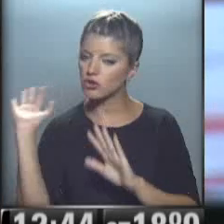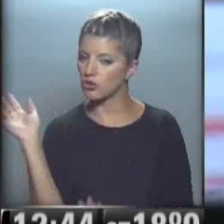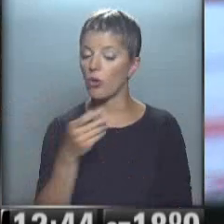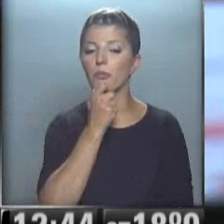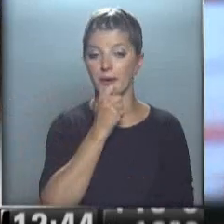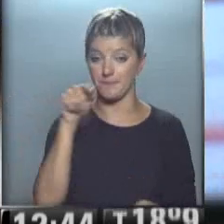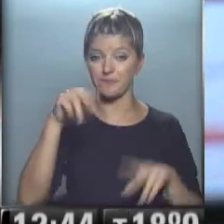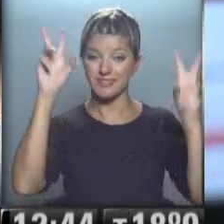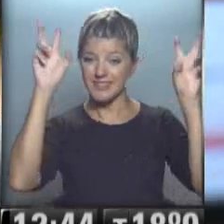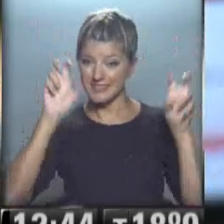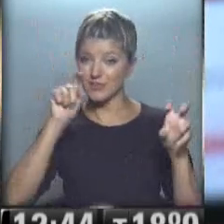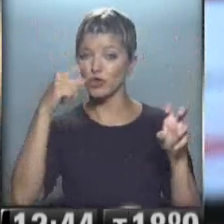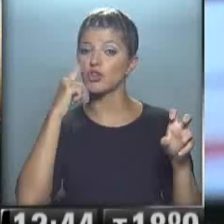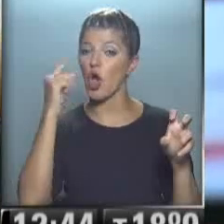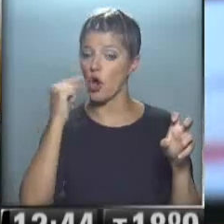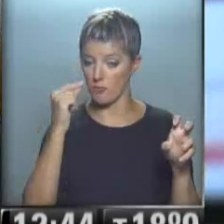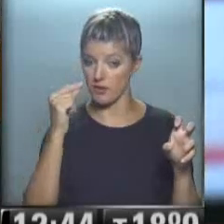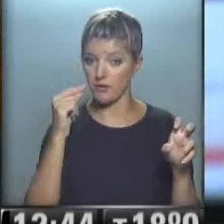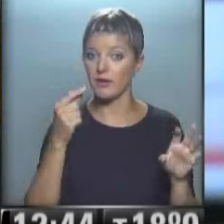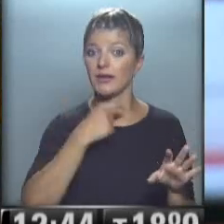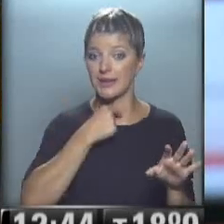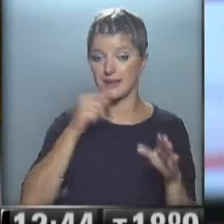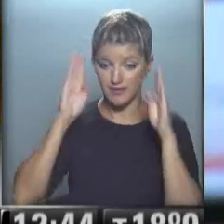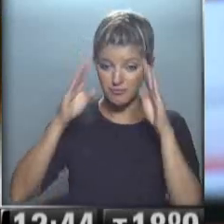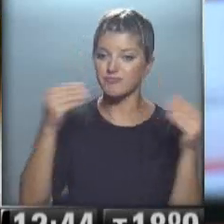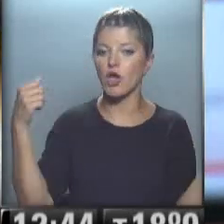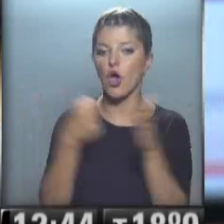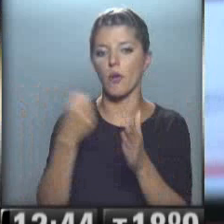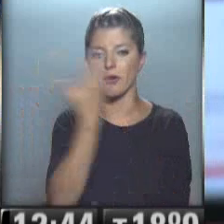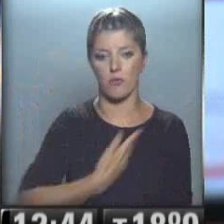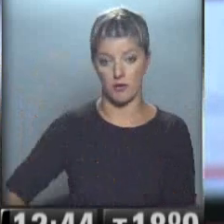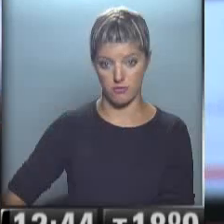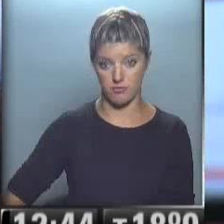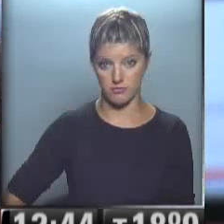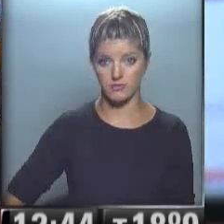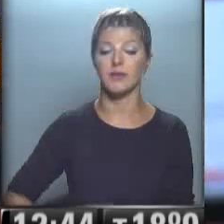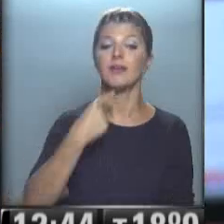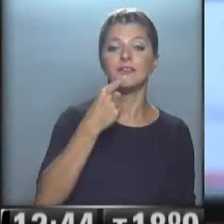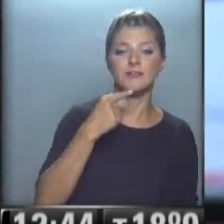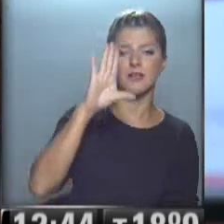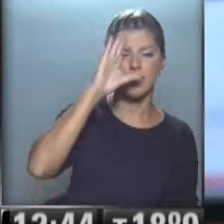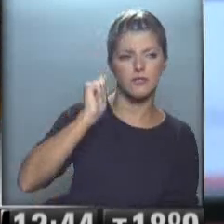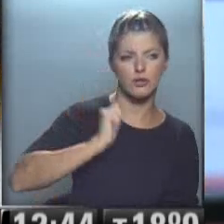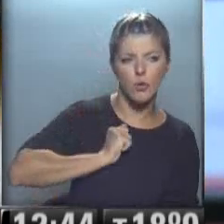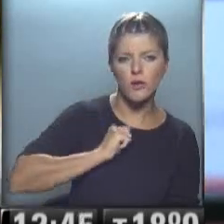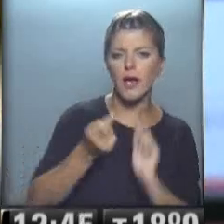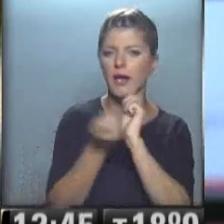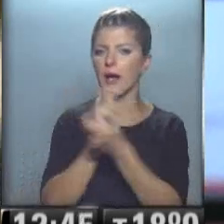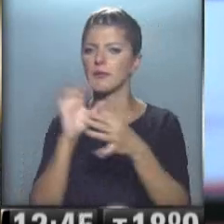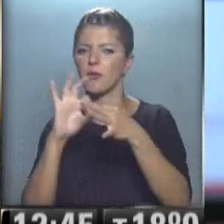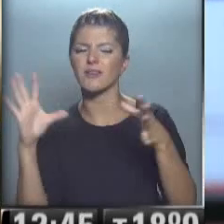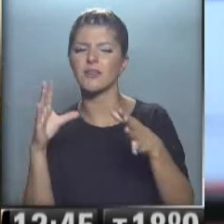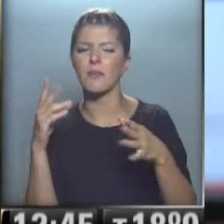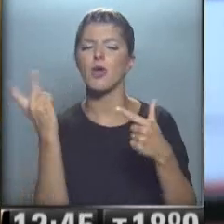el texto de este hombre que lo que propone son golpes de estado dice de la dictadura A la democracia O sea que Qué es dictadura Qué es